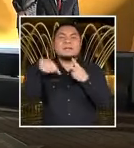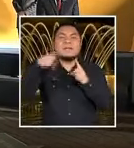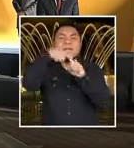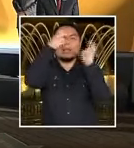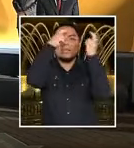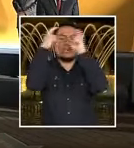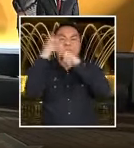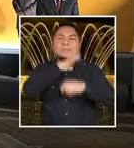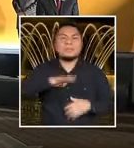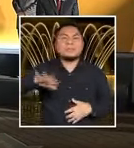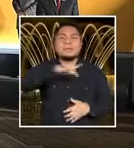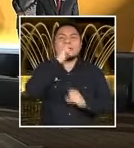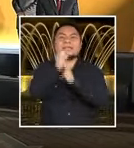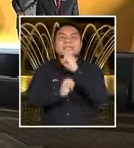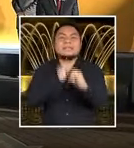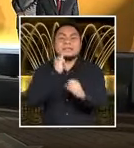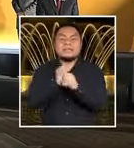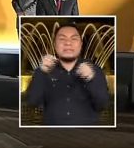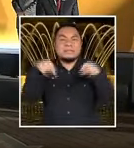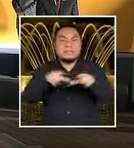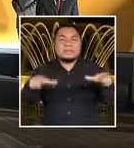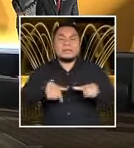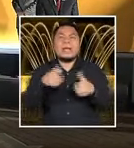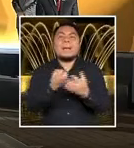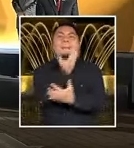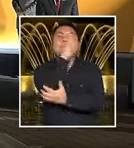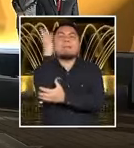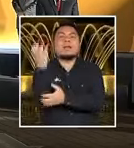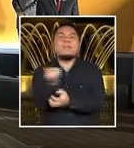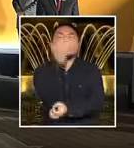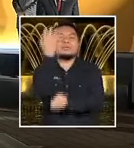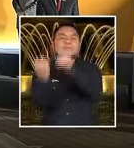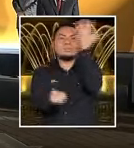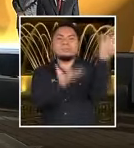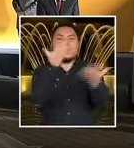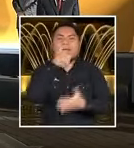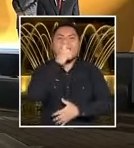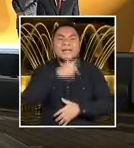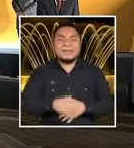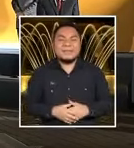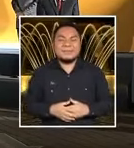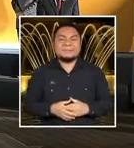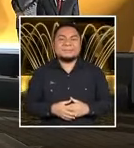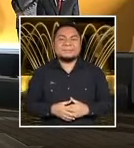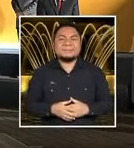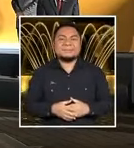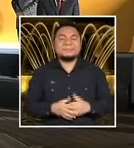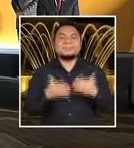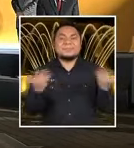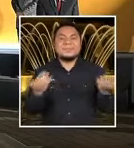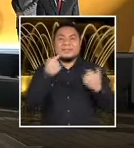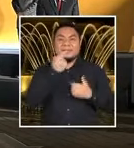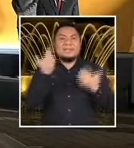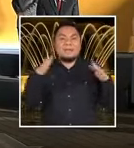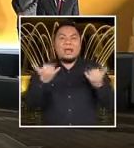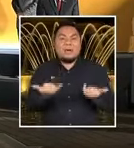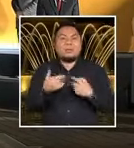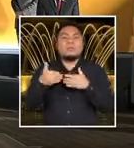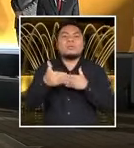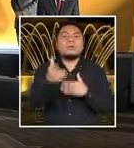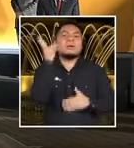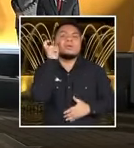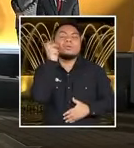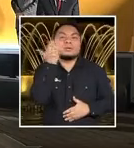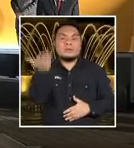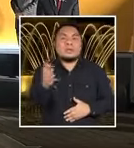turistas nacionales e internacionales, como es el Parque de la Reserva y el Circuito Mágico del Agua. Dicho esto, a continuación vamos a